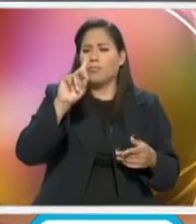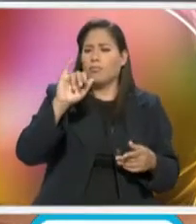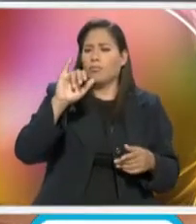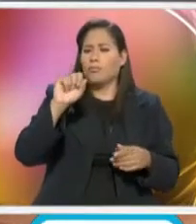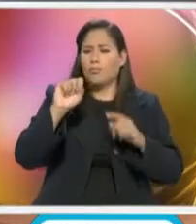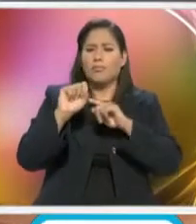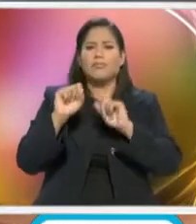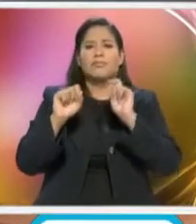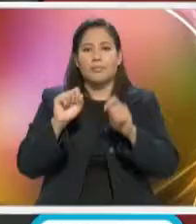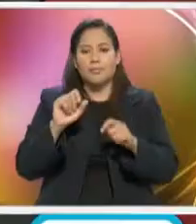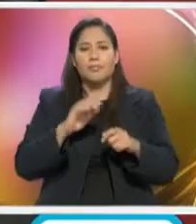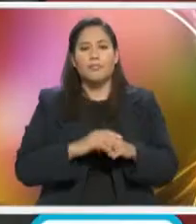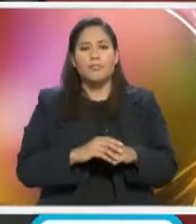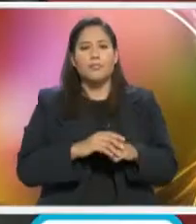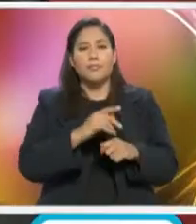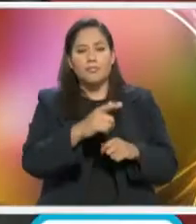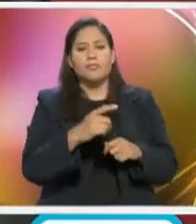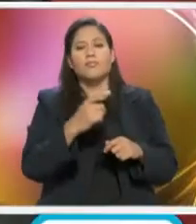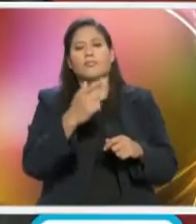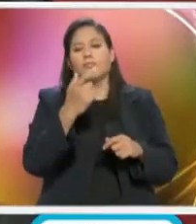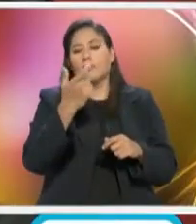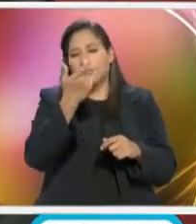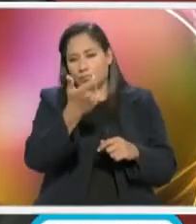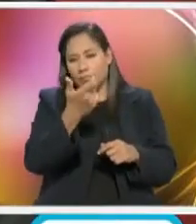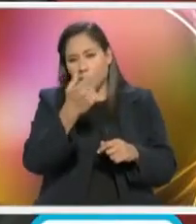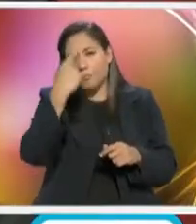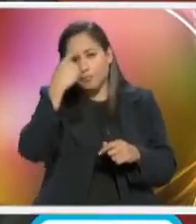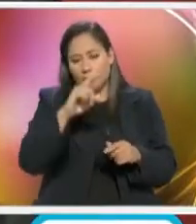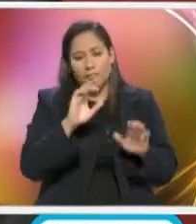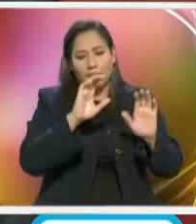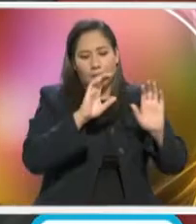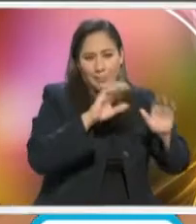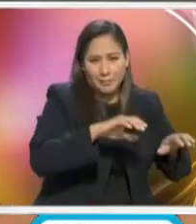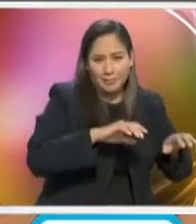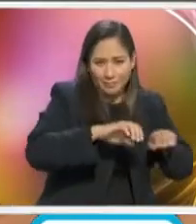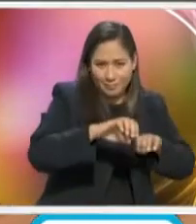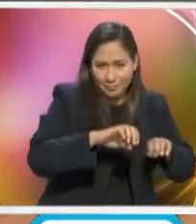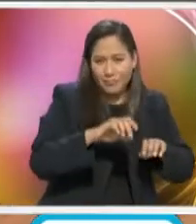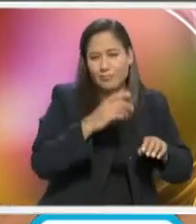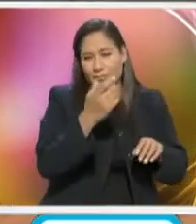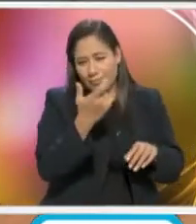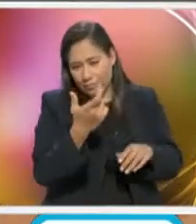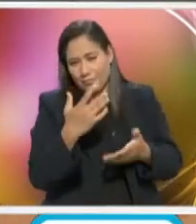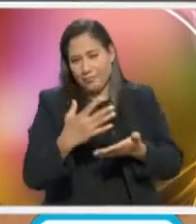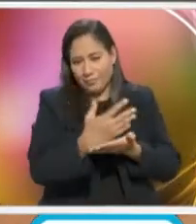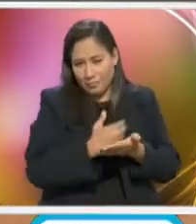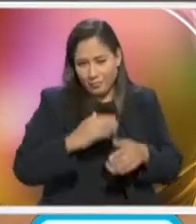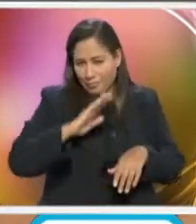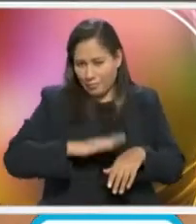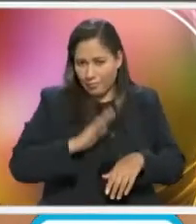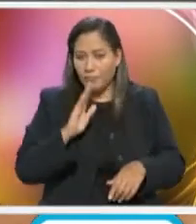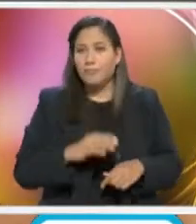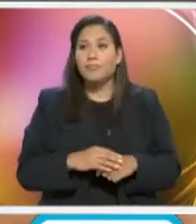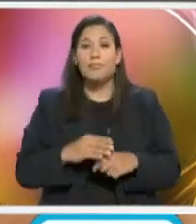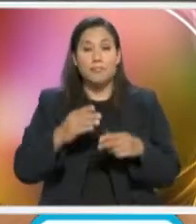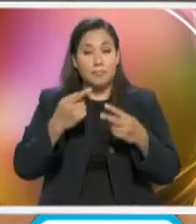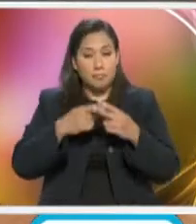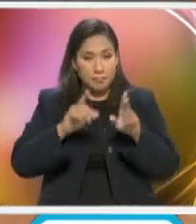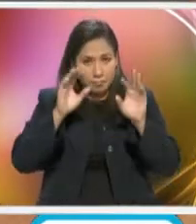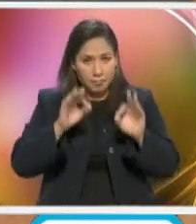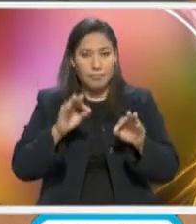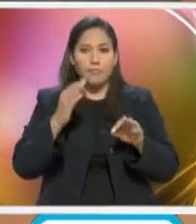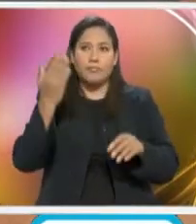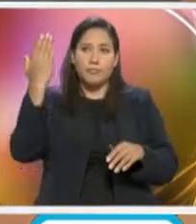Tú lo dijiste, ¿no? Unidades de inversión. Claro. Pero, ¿qué son? Unidades de inversión a Ok, todo esto. Mira, surgieron en el